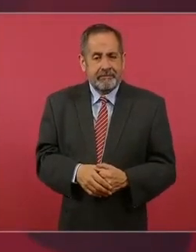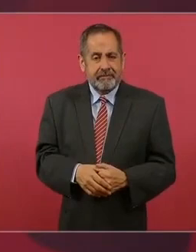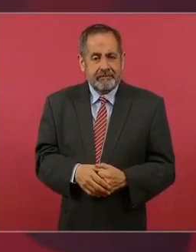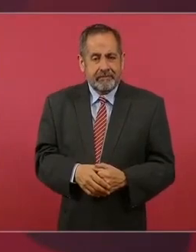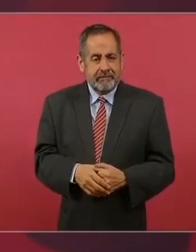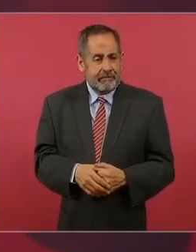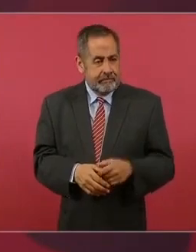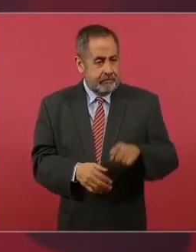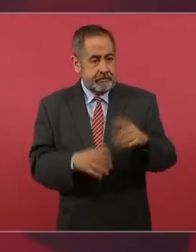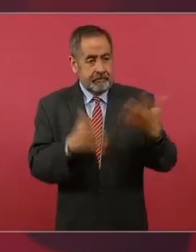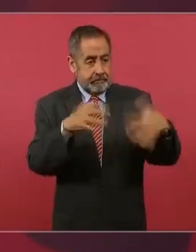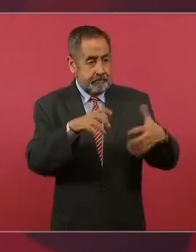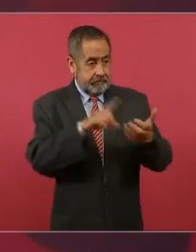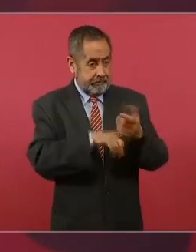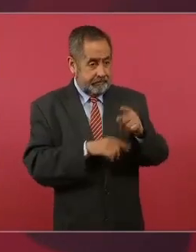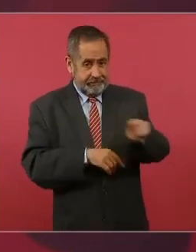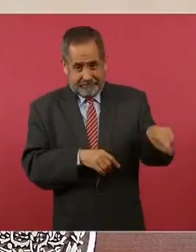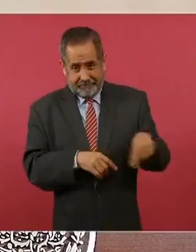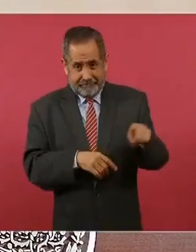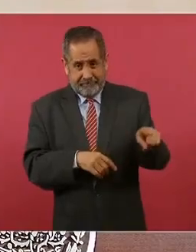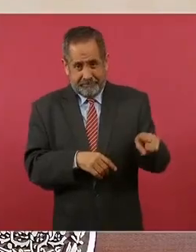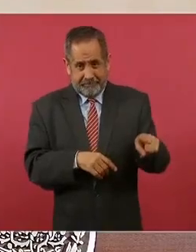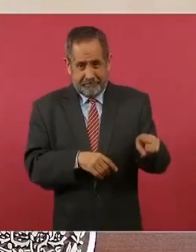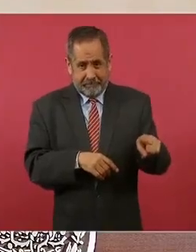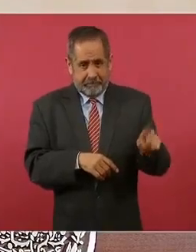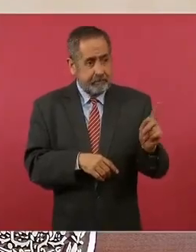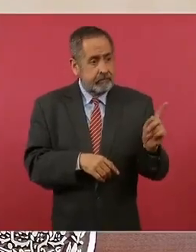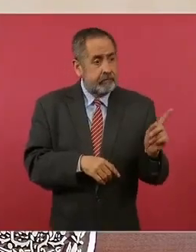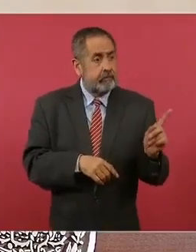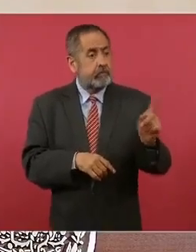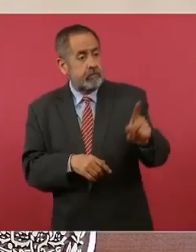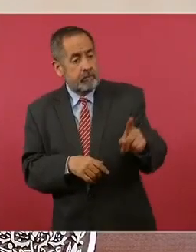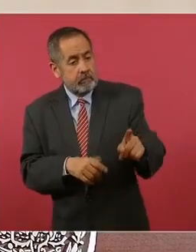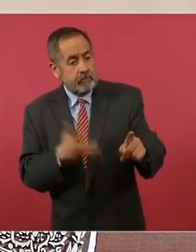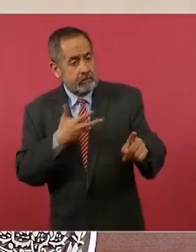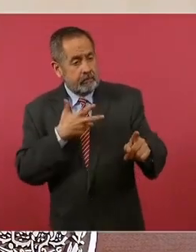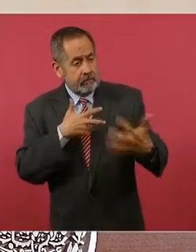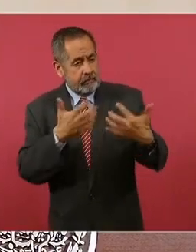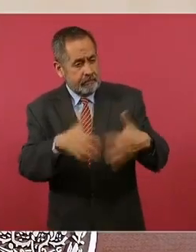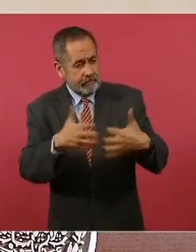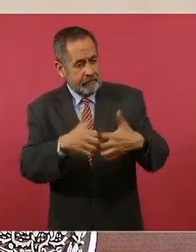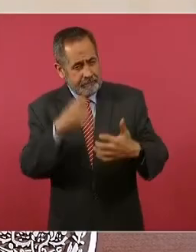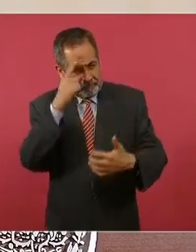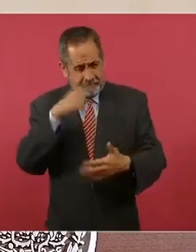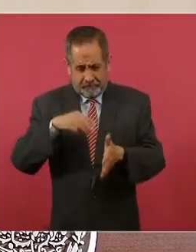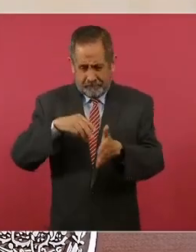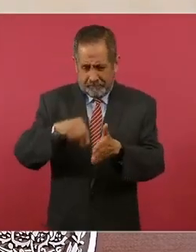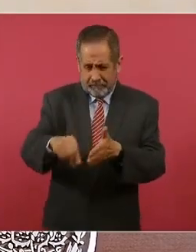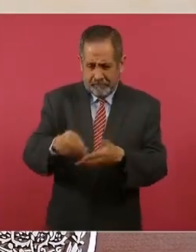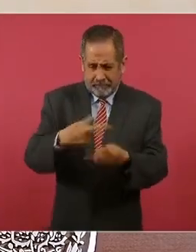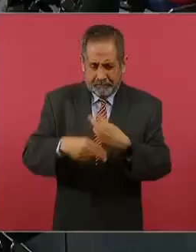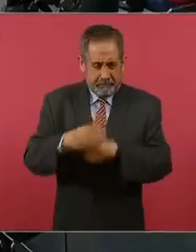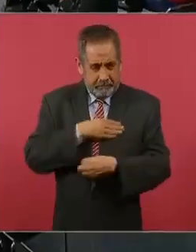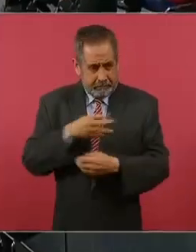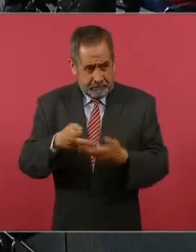comprarle a esa empresa una planta de fertilizantes en